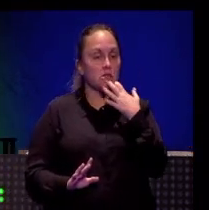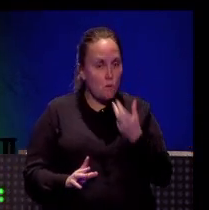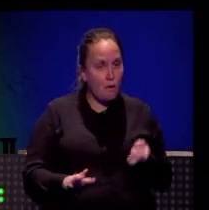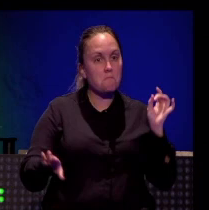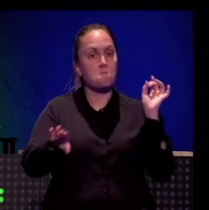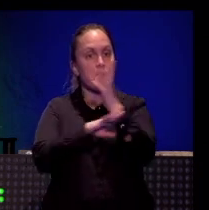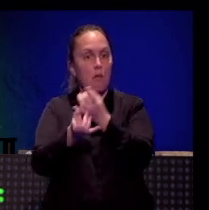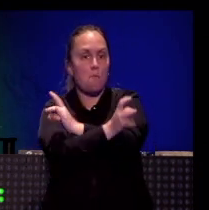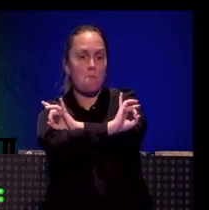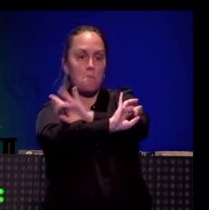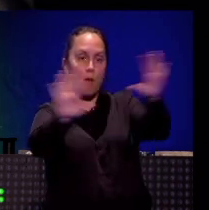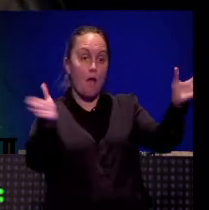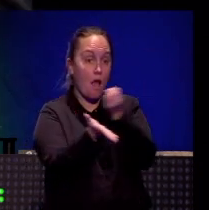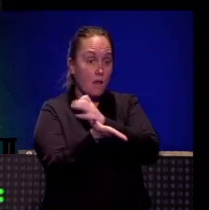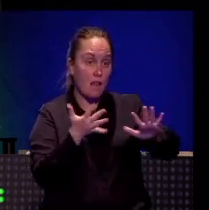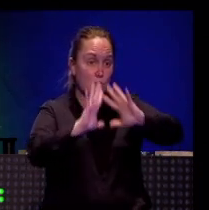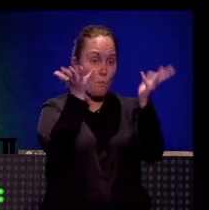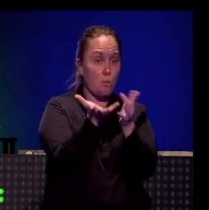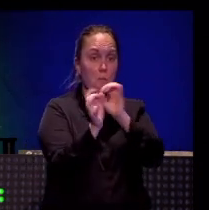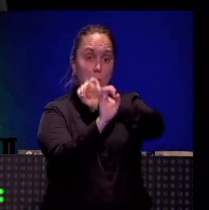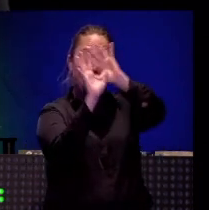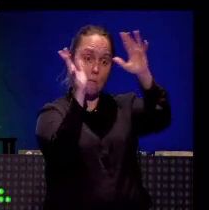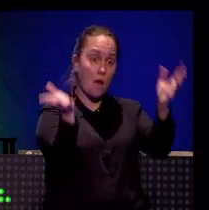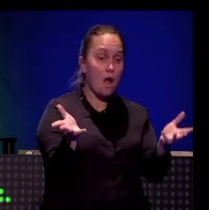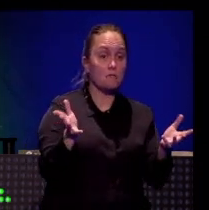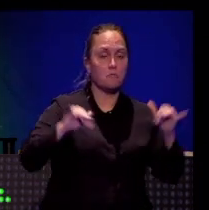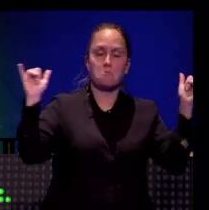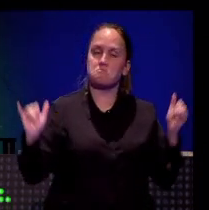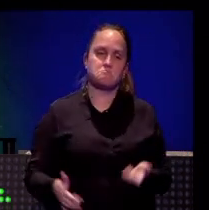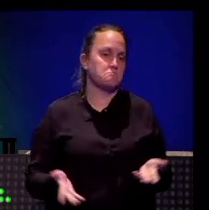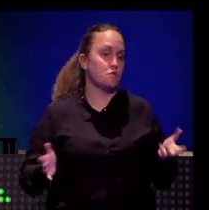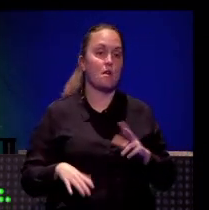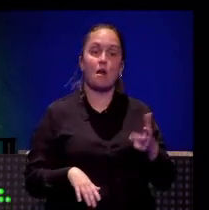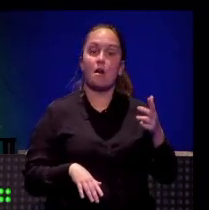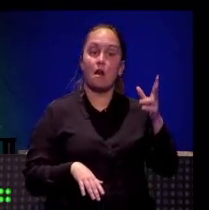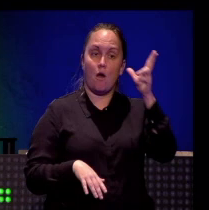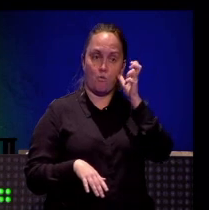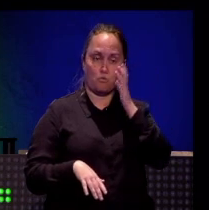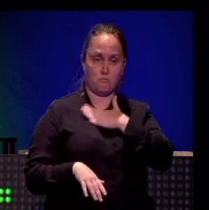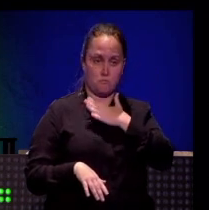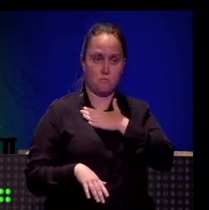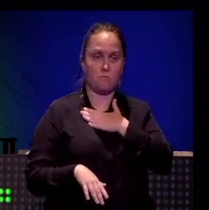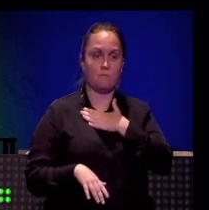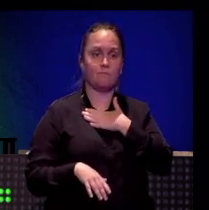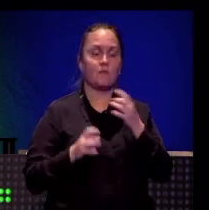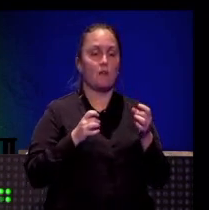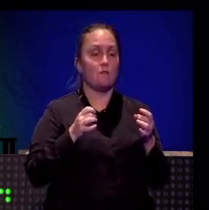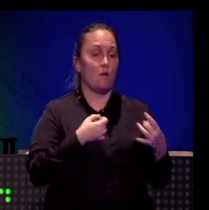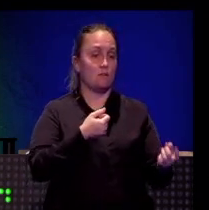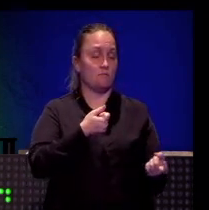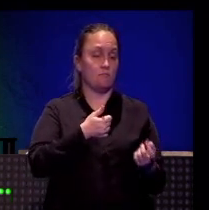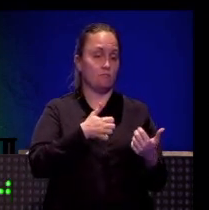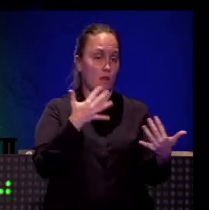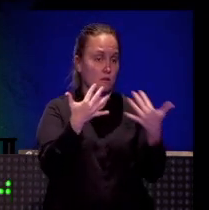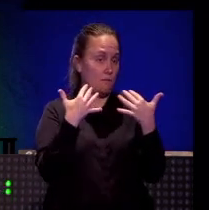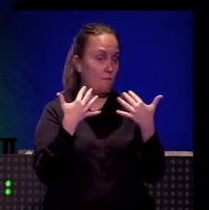del mundo y no me cuesta ni un duro pues bienvenido sea sinceramente el audio lo sigo manteniendo yo el fin también lo mantengo yo que digan que no